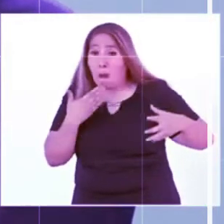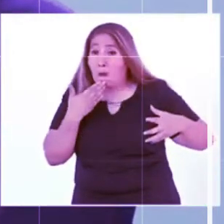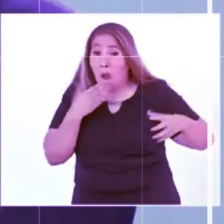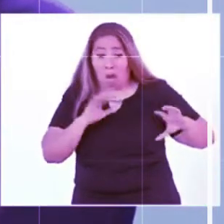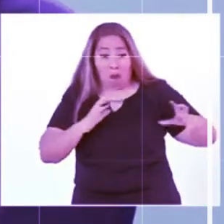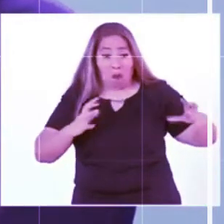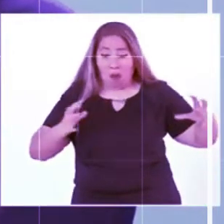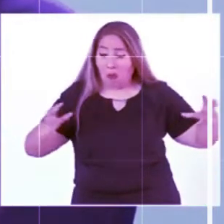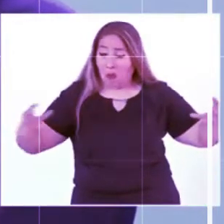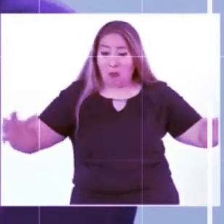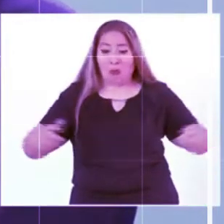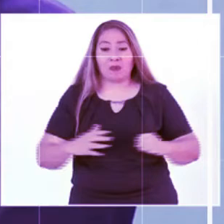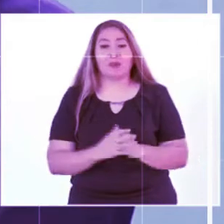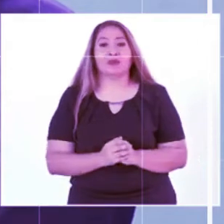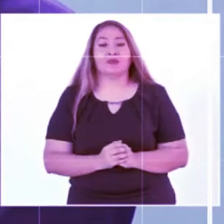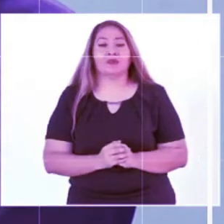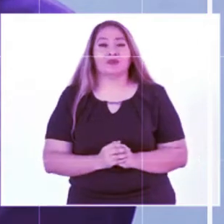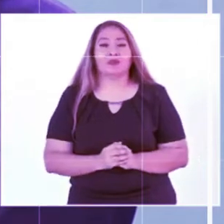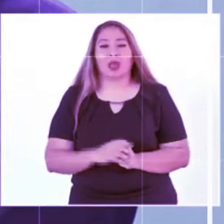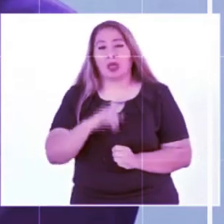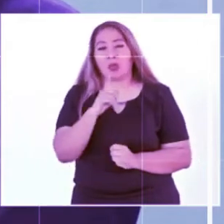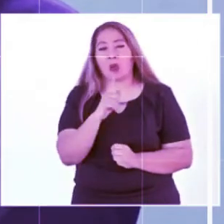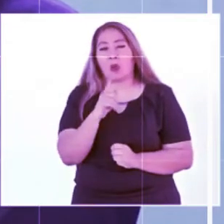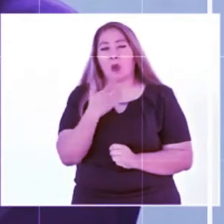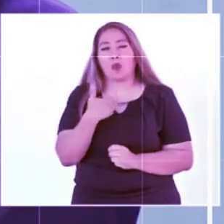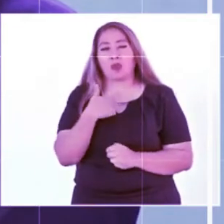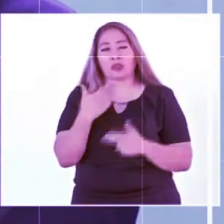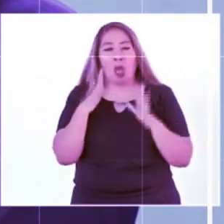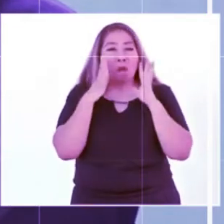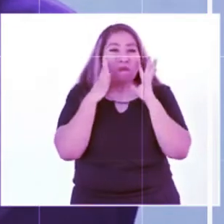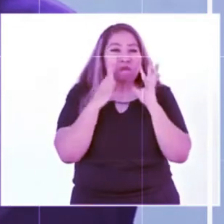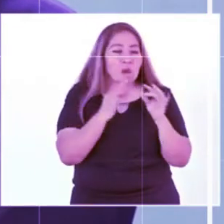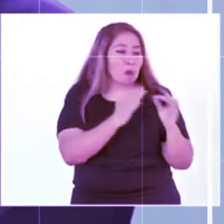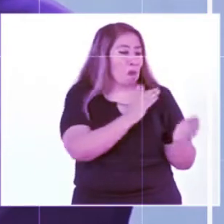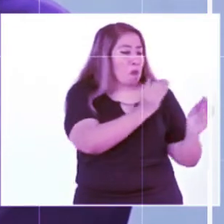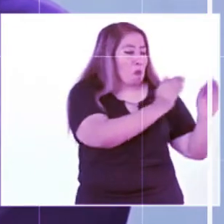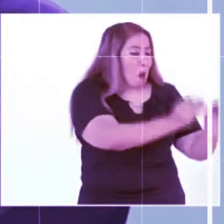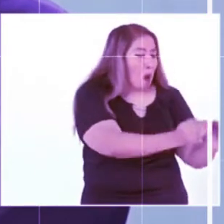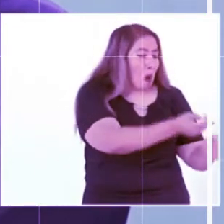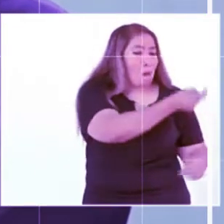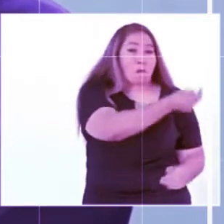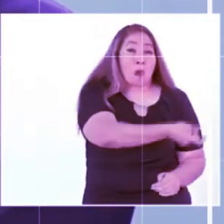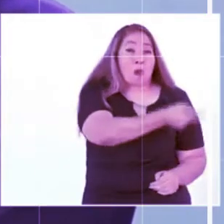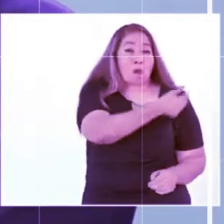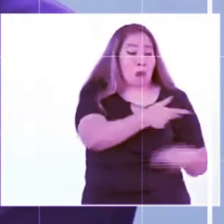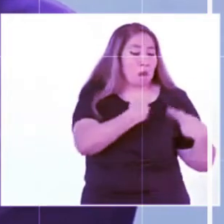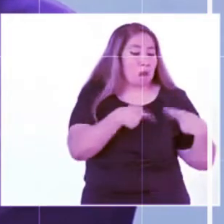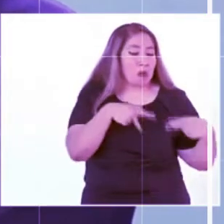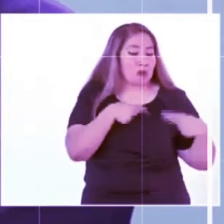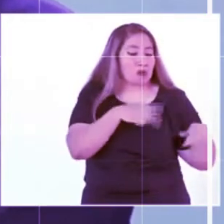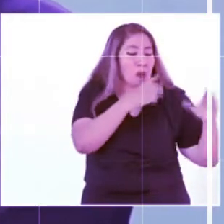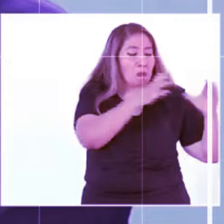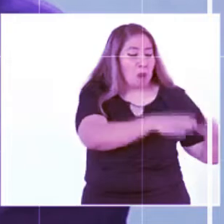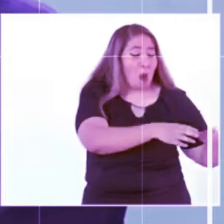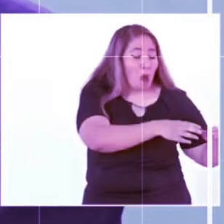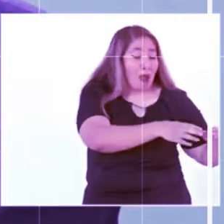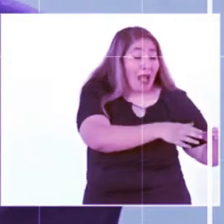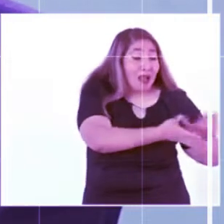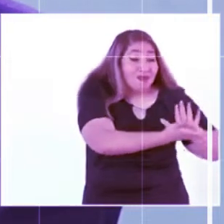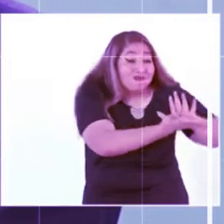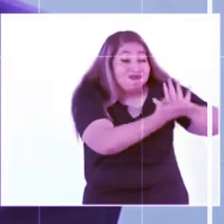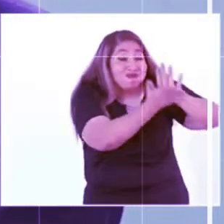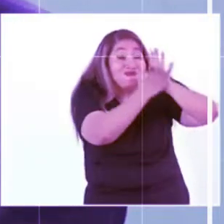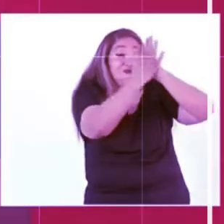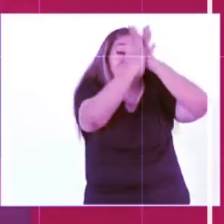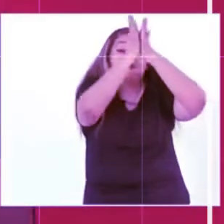espectacular. De ser una hacienda con poca población, se convirtió de